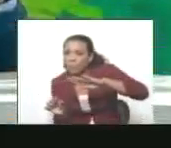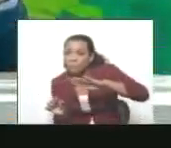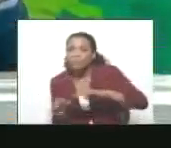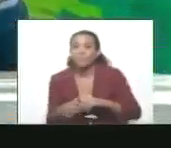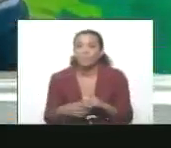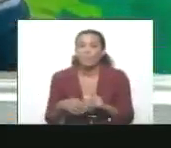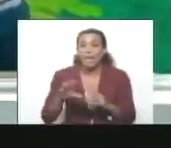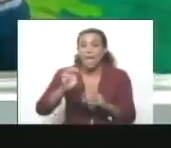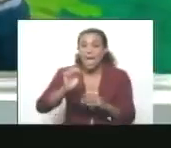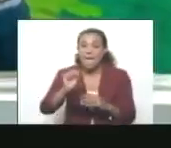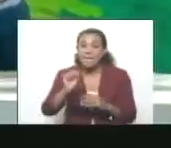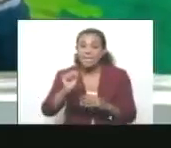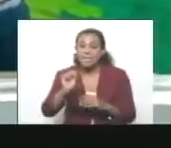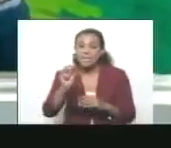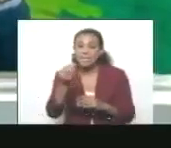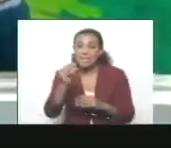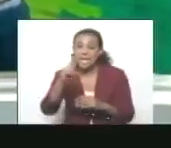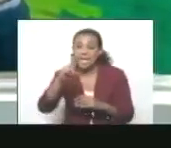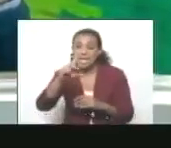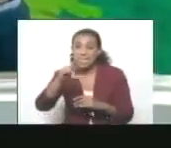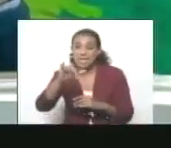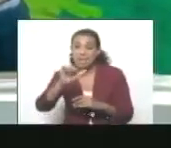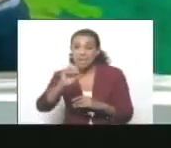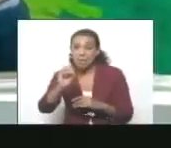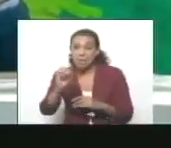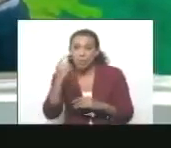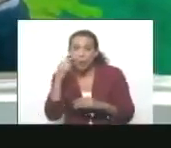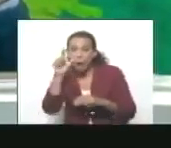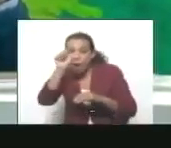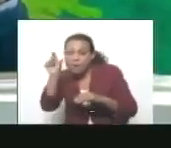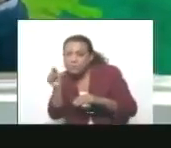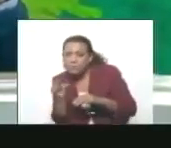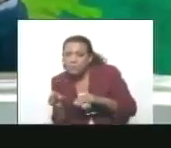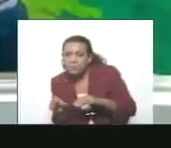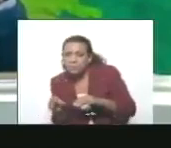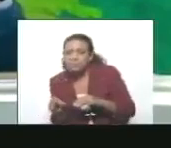Esequiba, Capitanía General de la República,